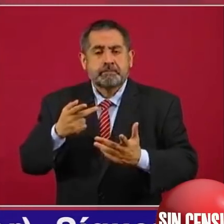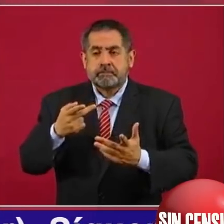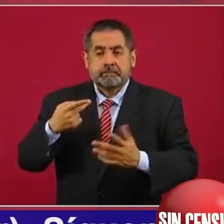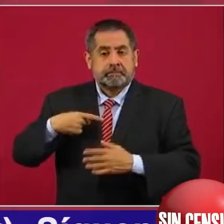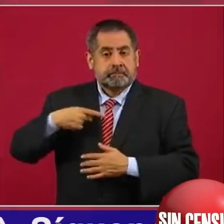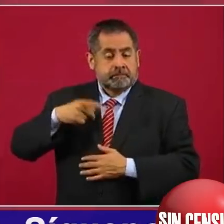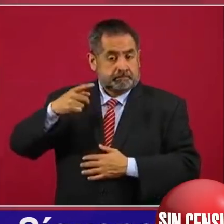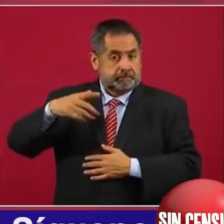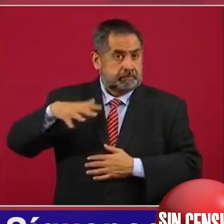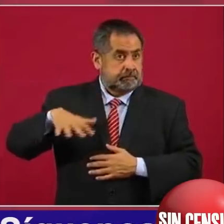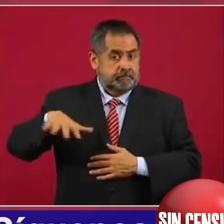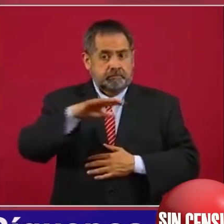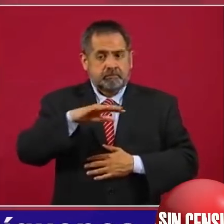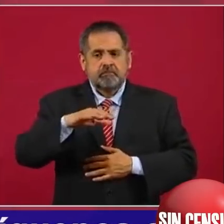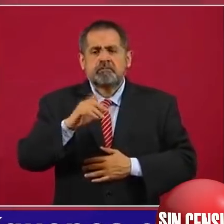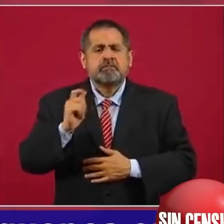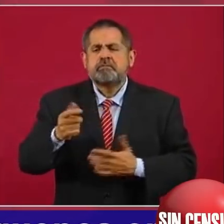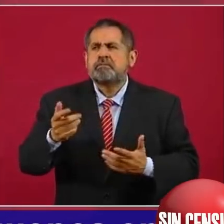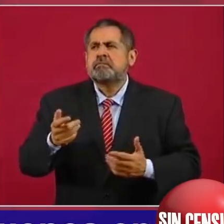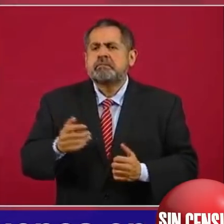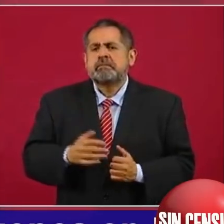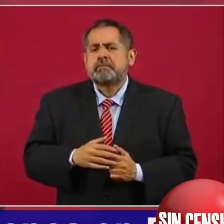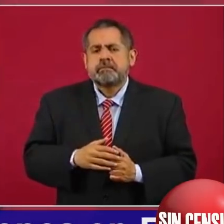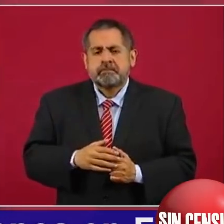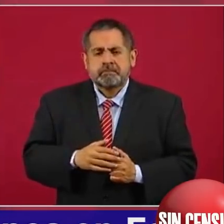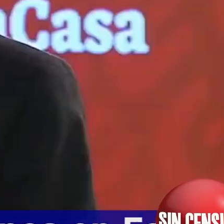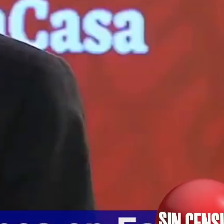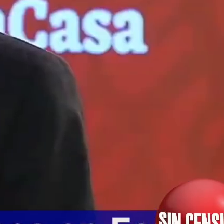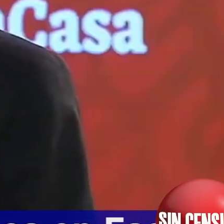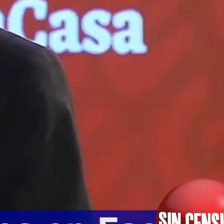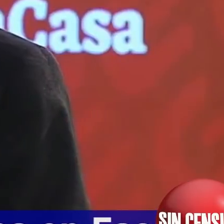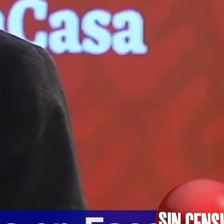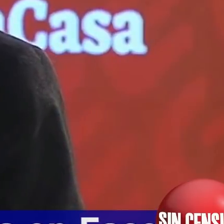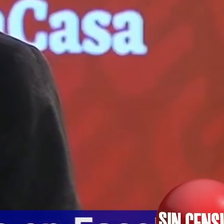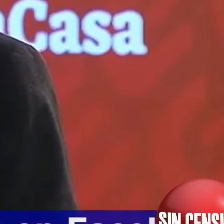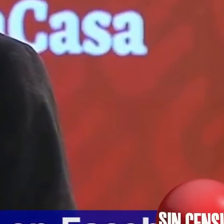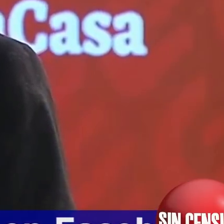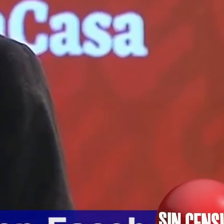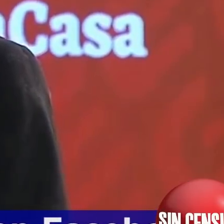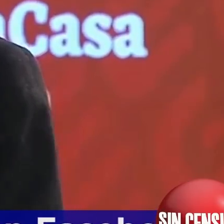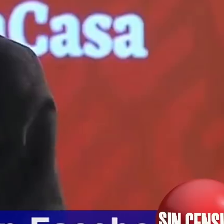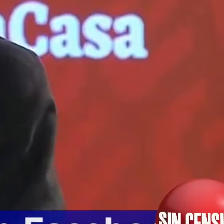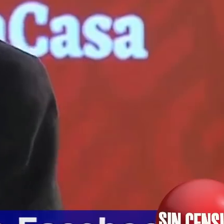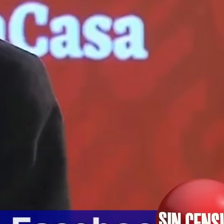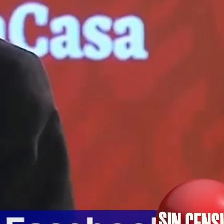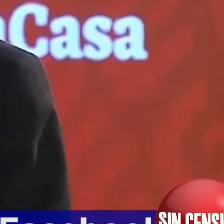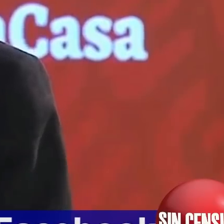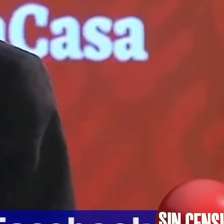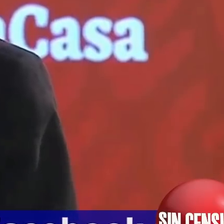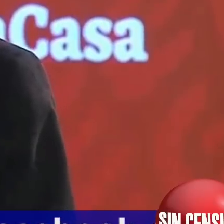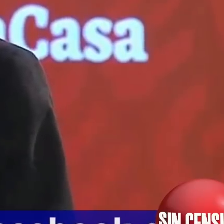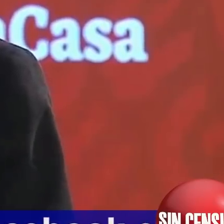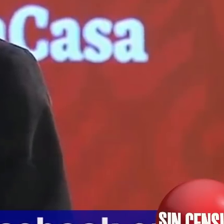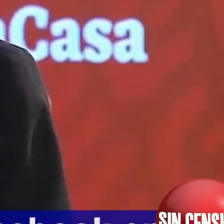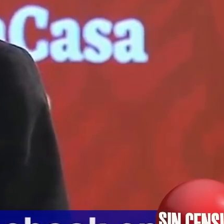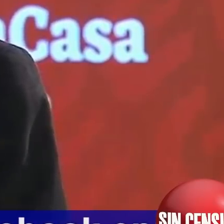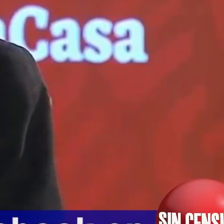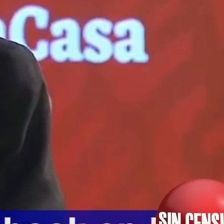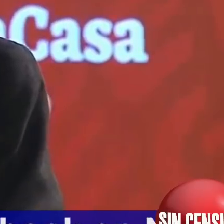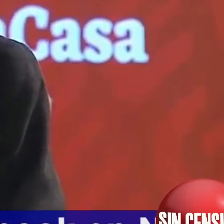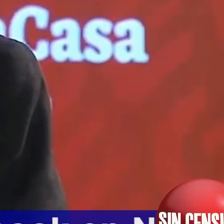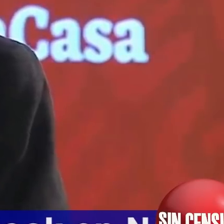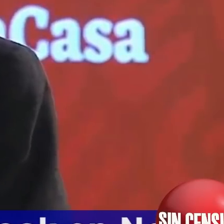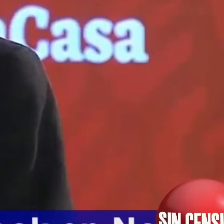gente que tiene pocos dólares y que los quiere cambiar,